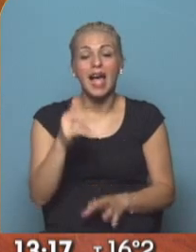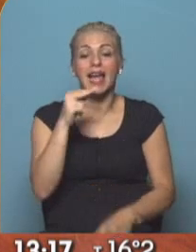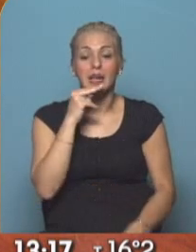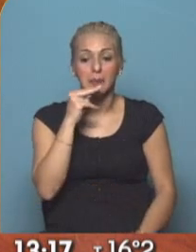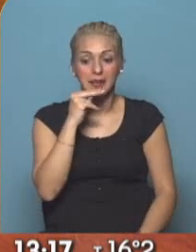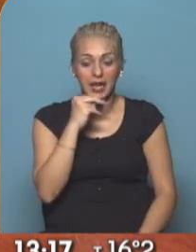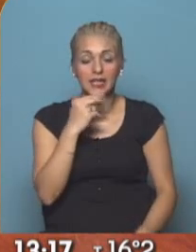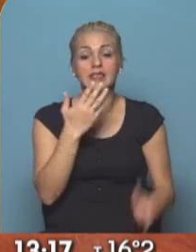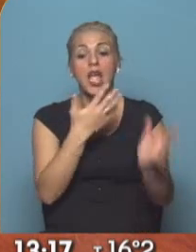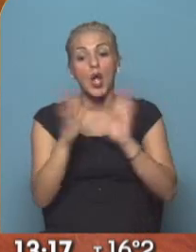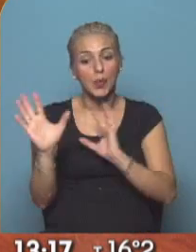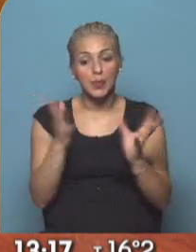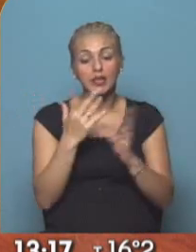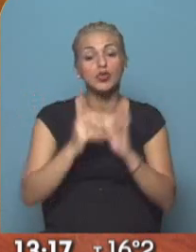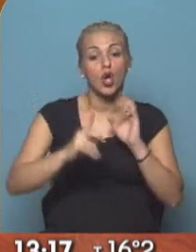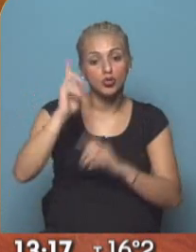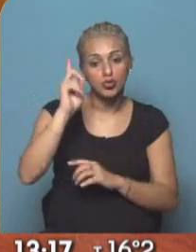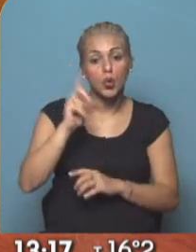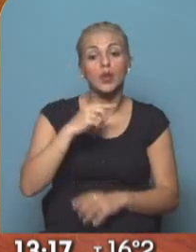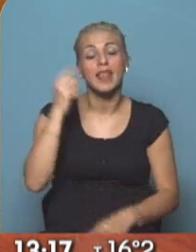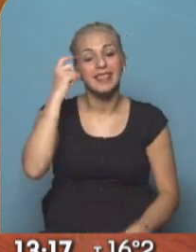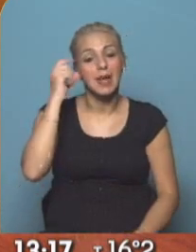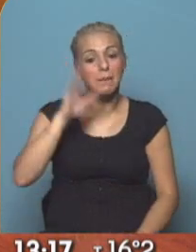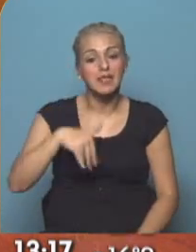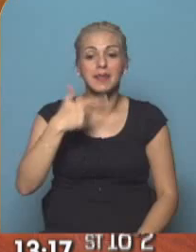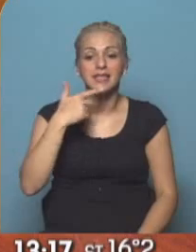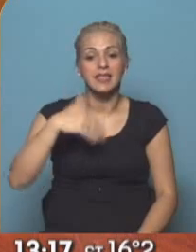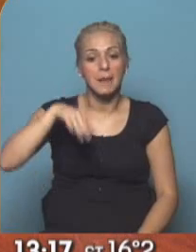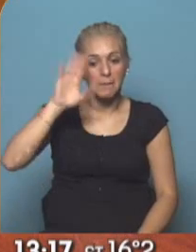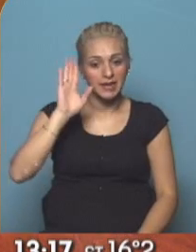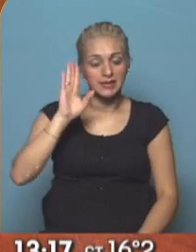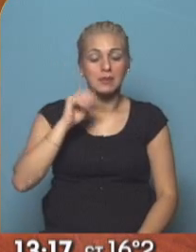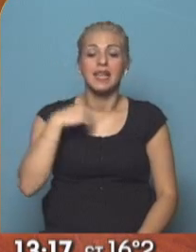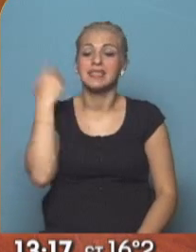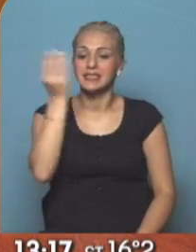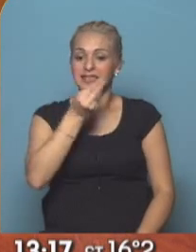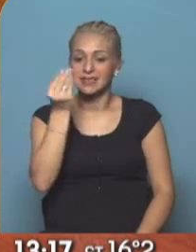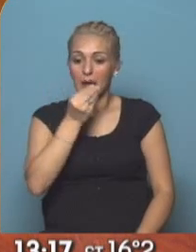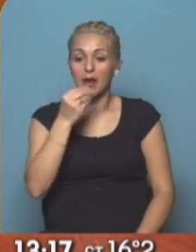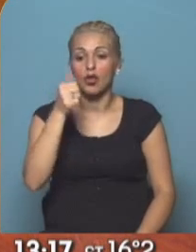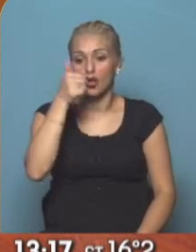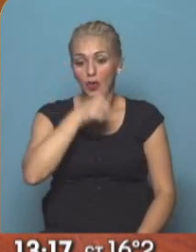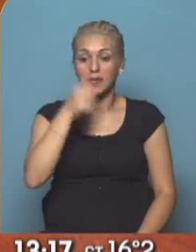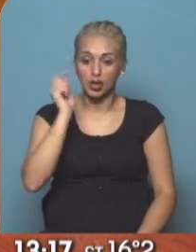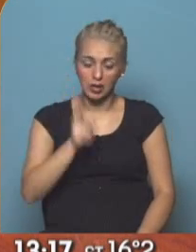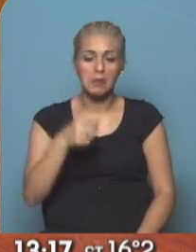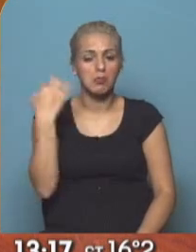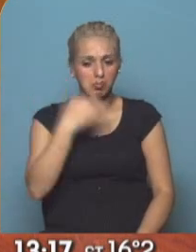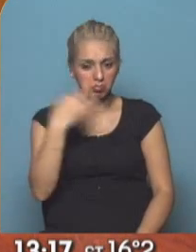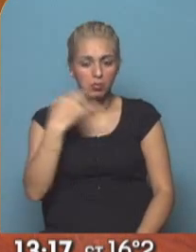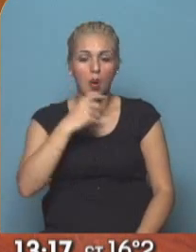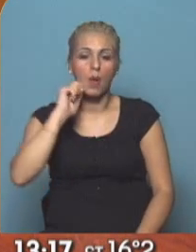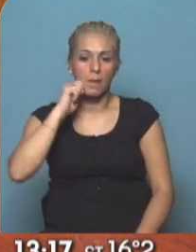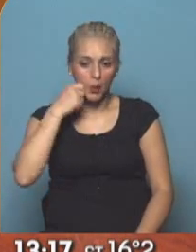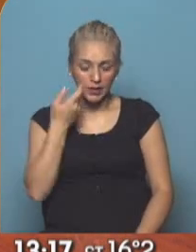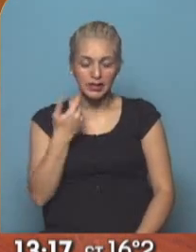viernes, con vientos del sector sur, 10 la mínima, 17 grados la temperatura máxima y nubosidad variable. El sábado y el domingo también buenas condiciones